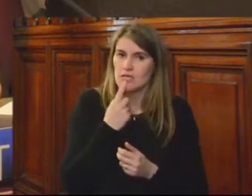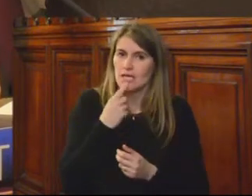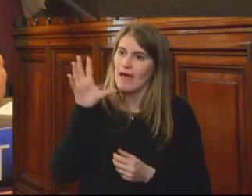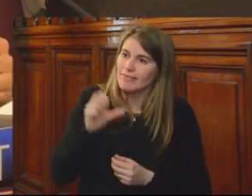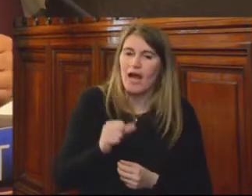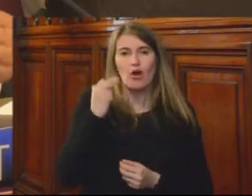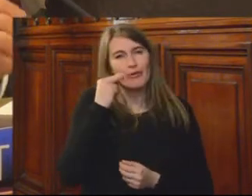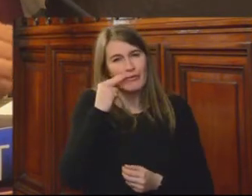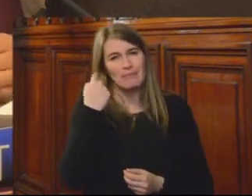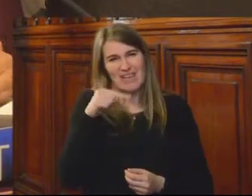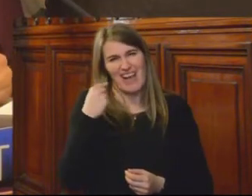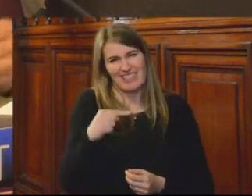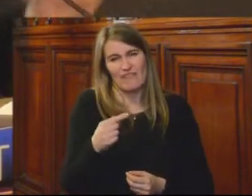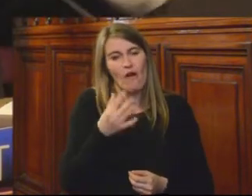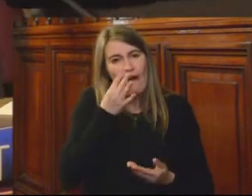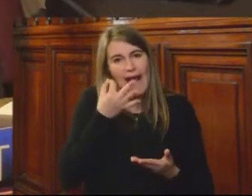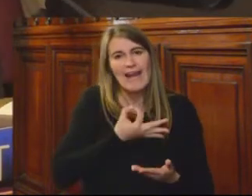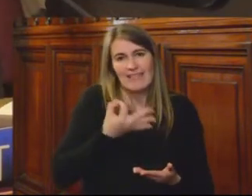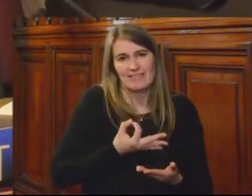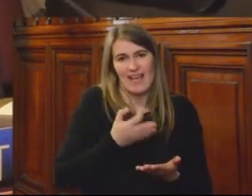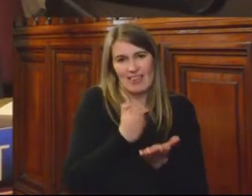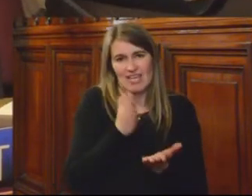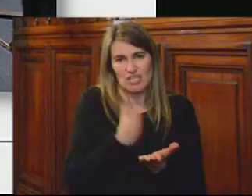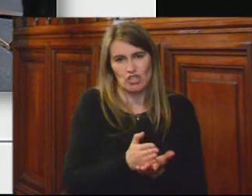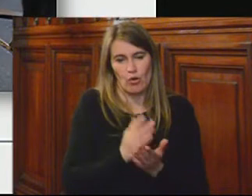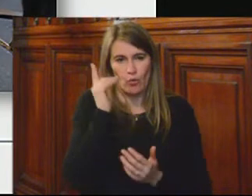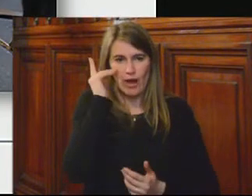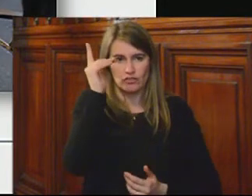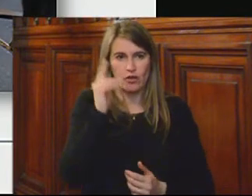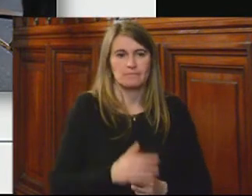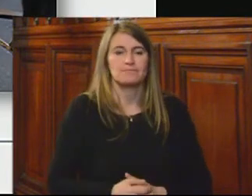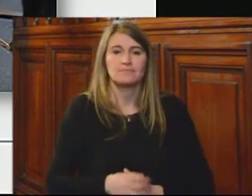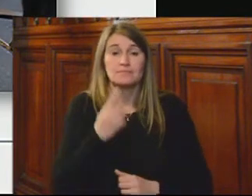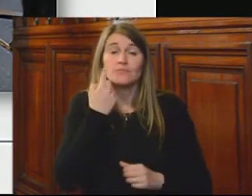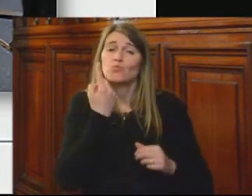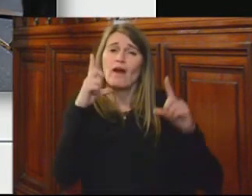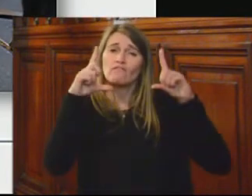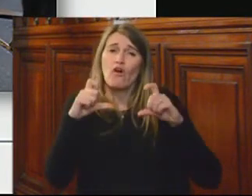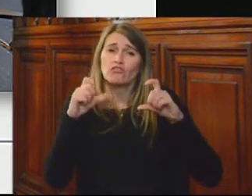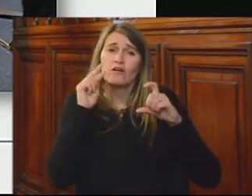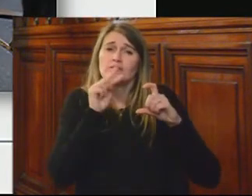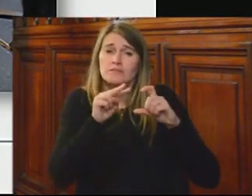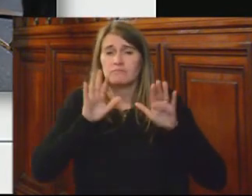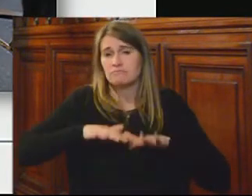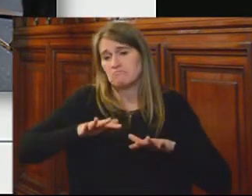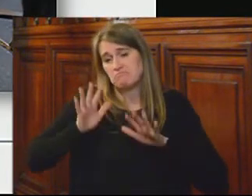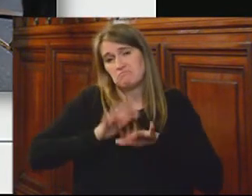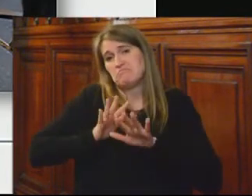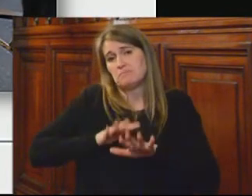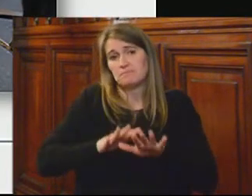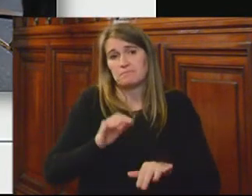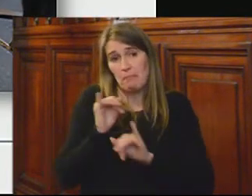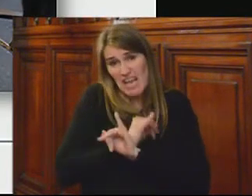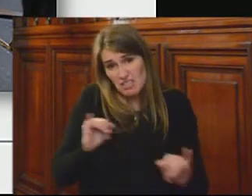negativas para la garantía del derecho a la educación. Ahí ustedes pueden ver, por ejemplo, una fotografía donde manifestantes pacíficos,